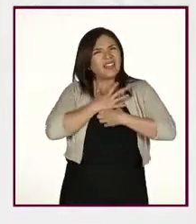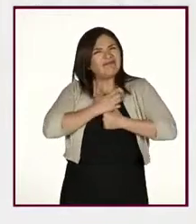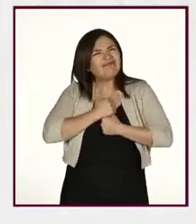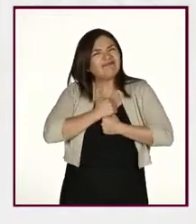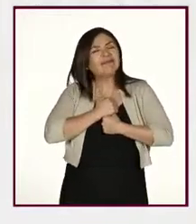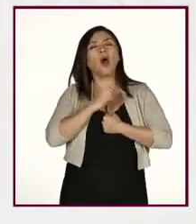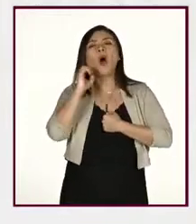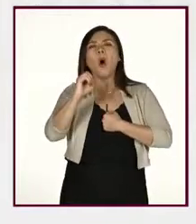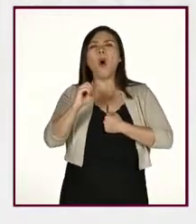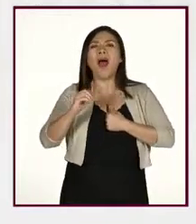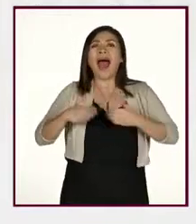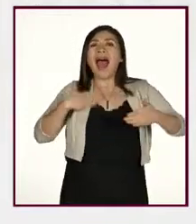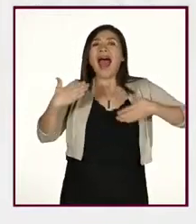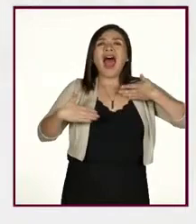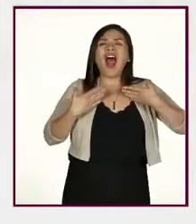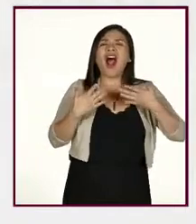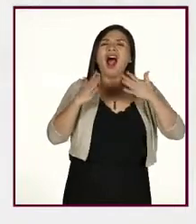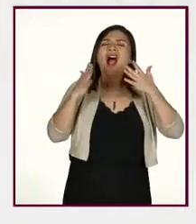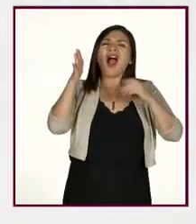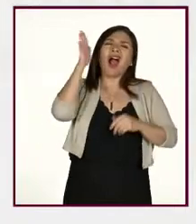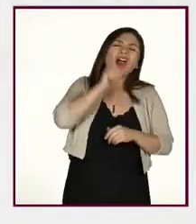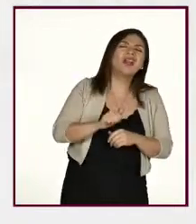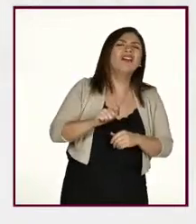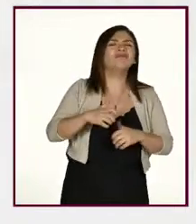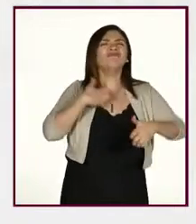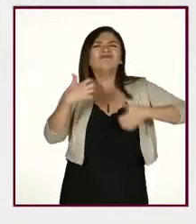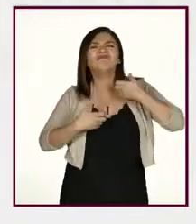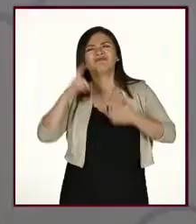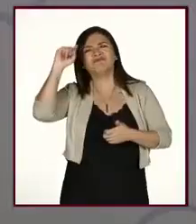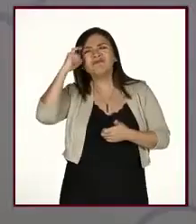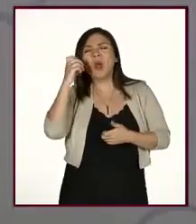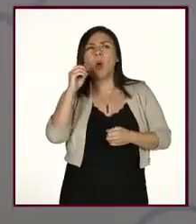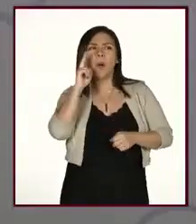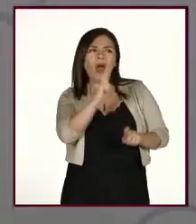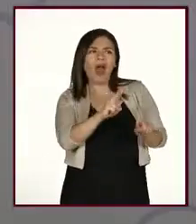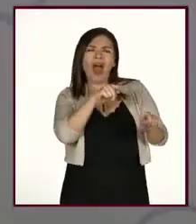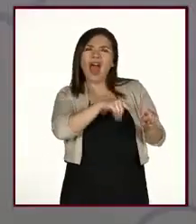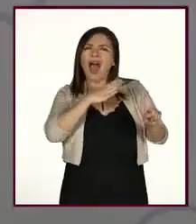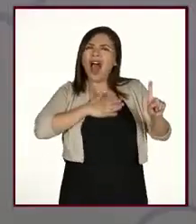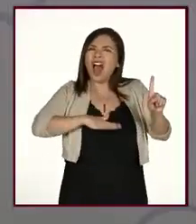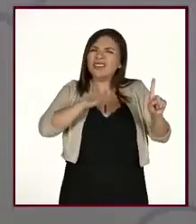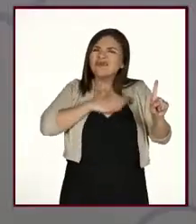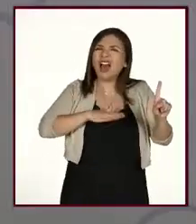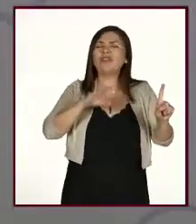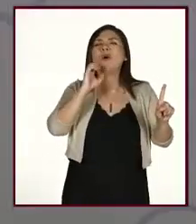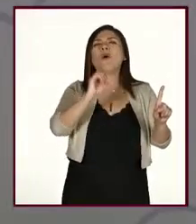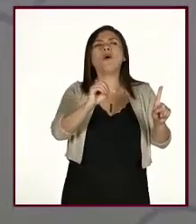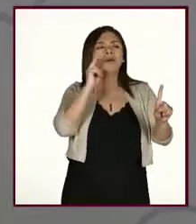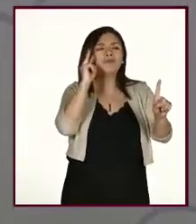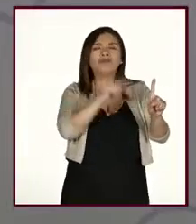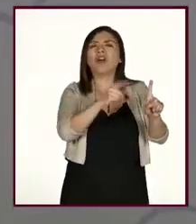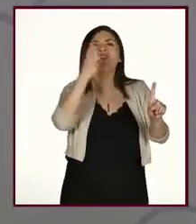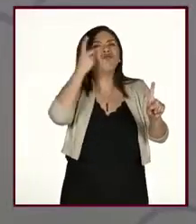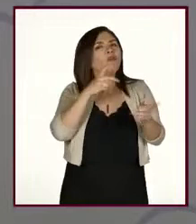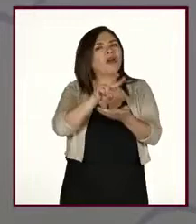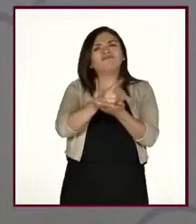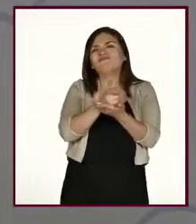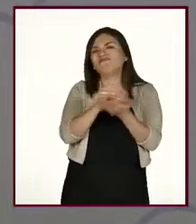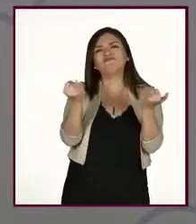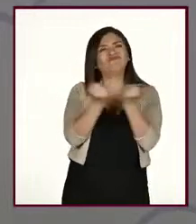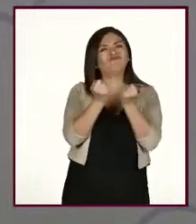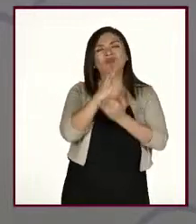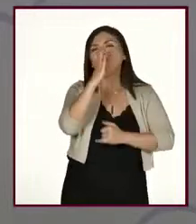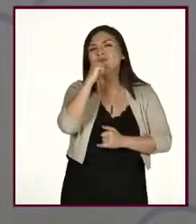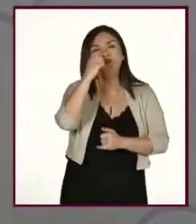en el estado de ánimo, cansancio. De igual manera observamos estas dificultades para conciliar en el sueño con